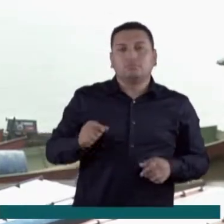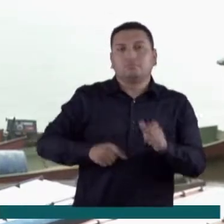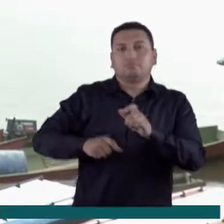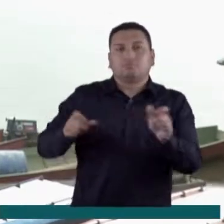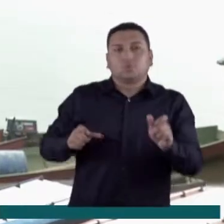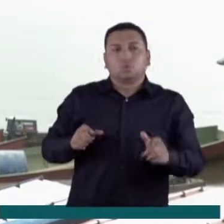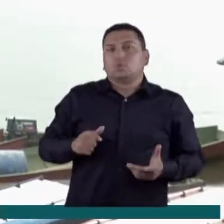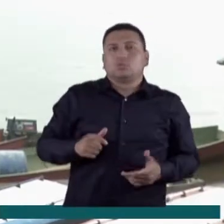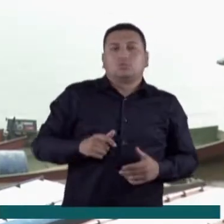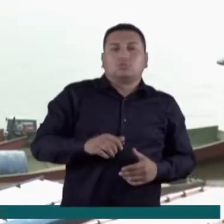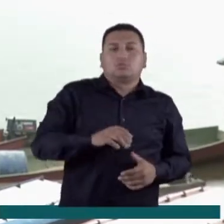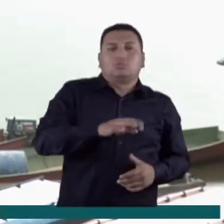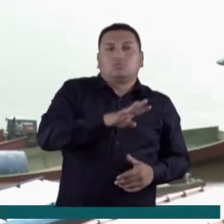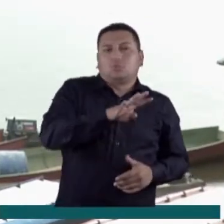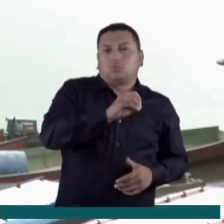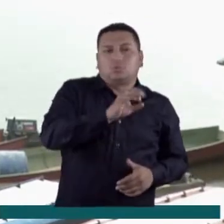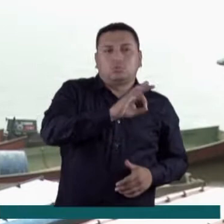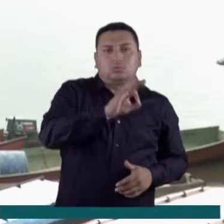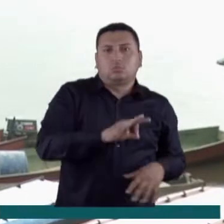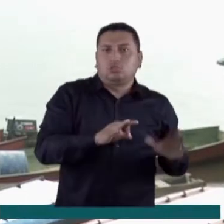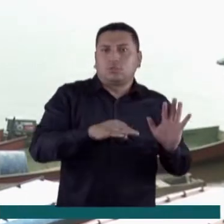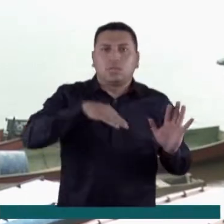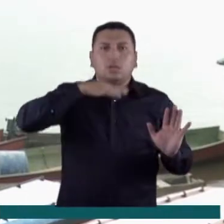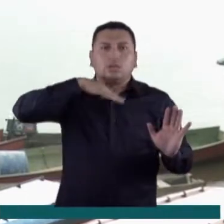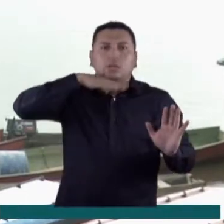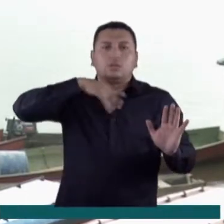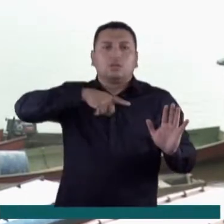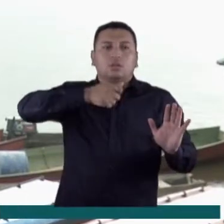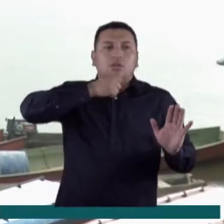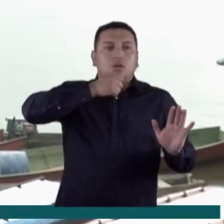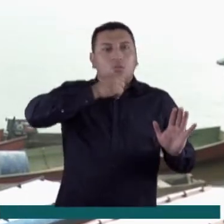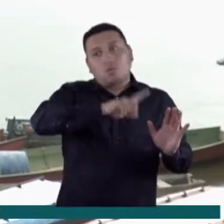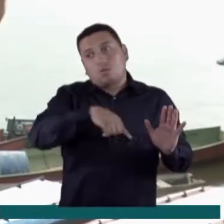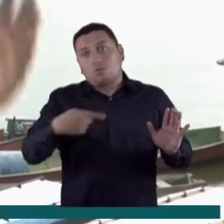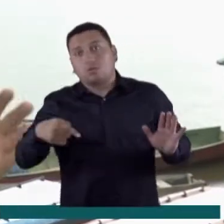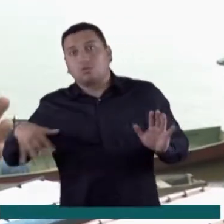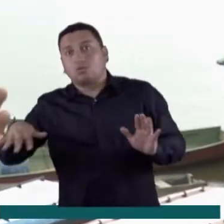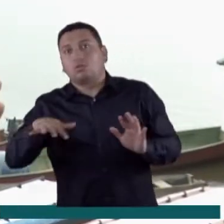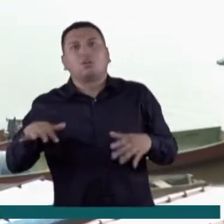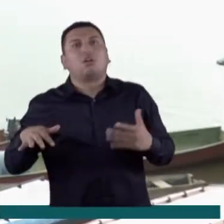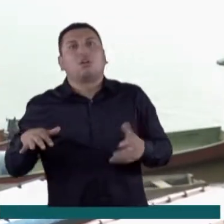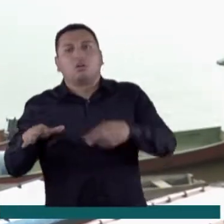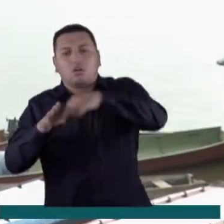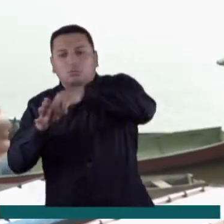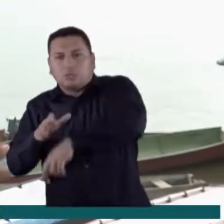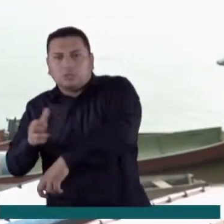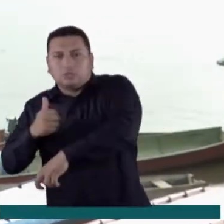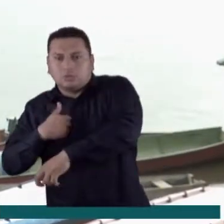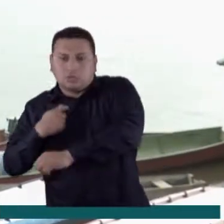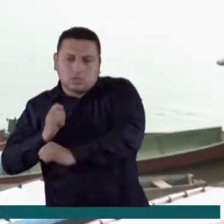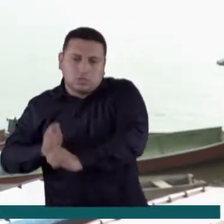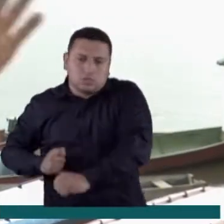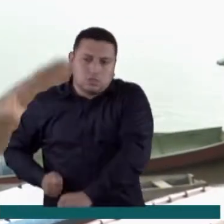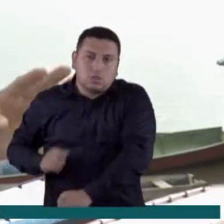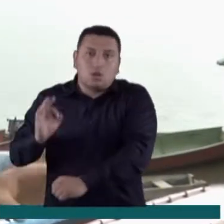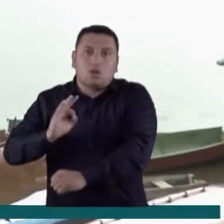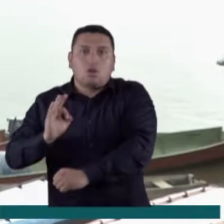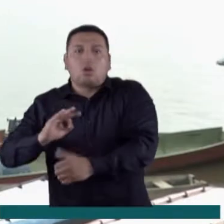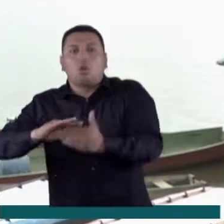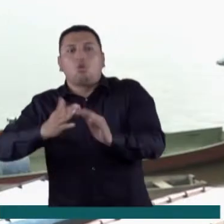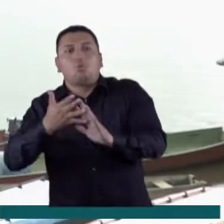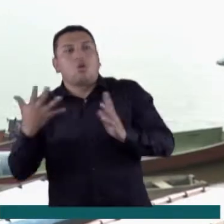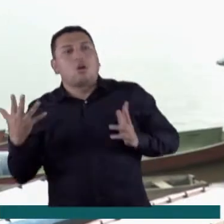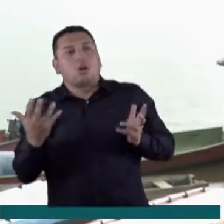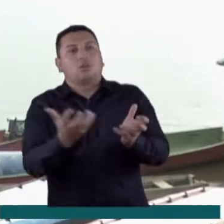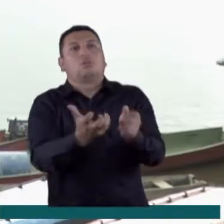este municipio se abastecen con el servicio de acueducto público. El resto de ciudadanos lo hacen utilizando pozos